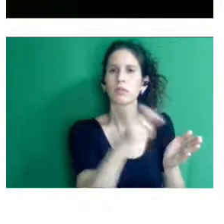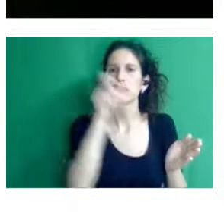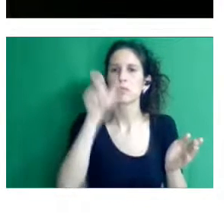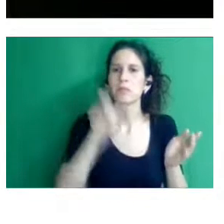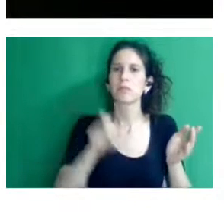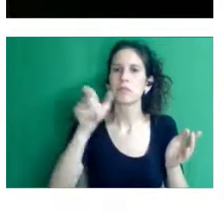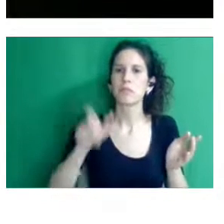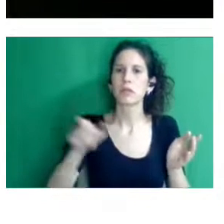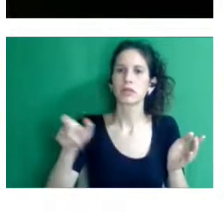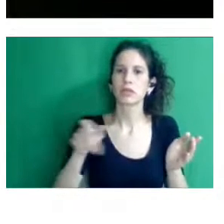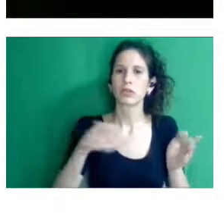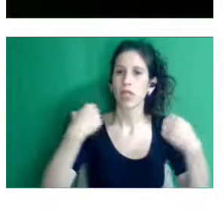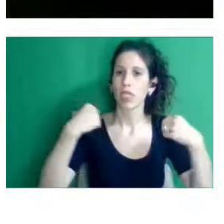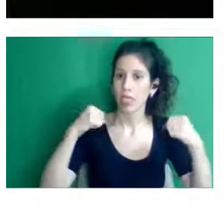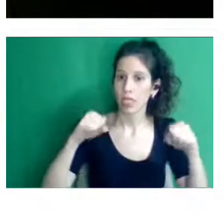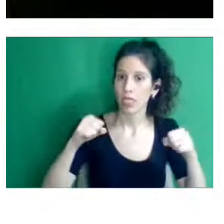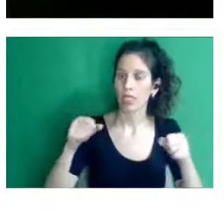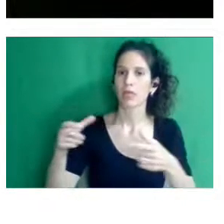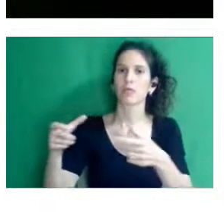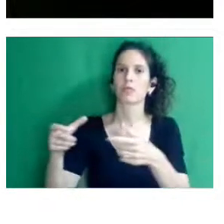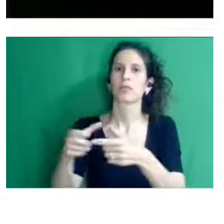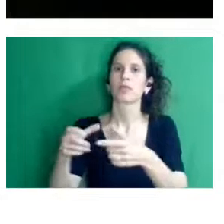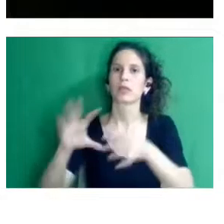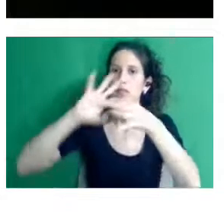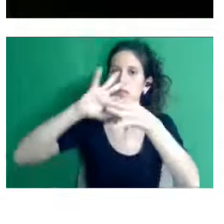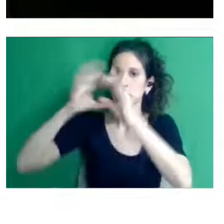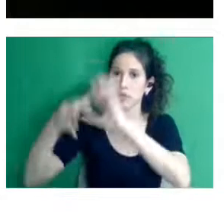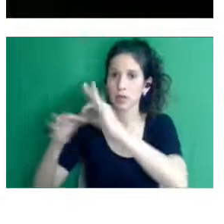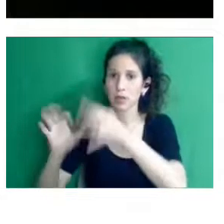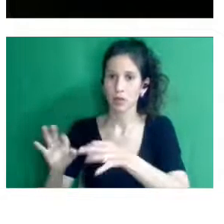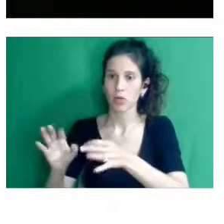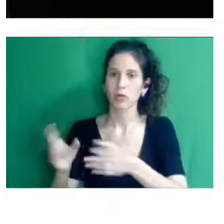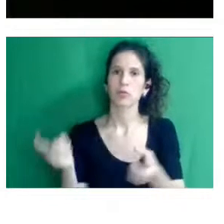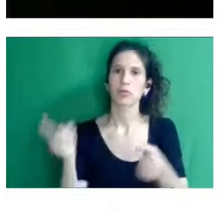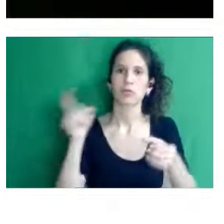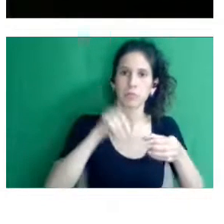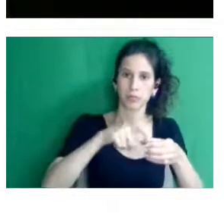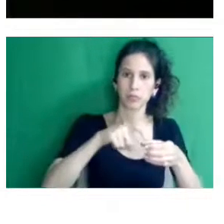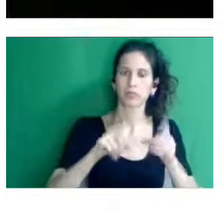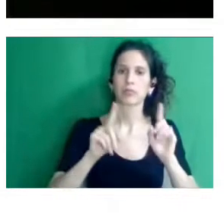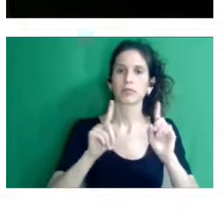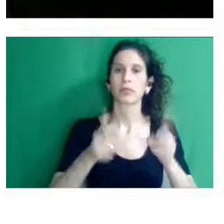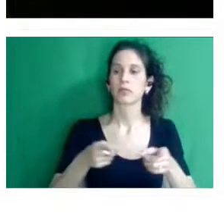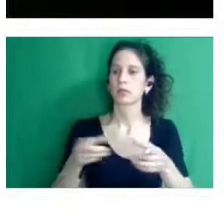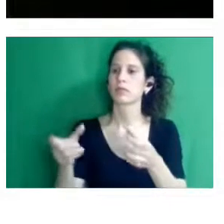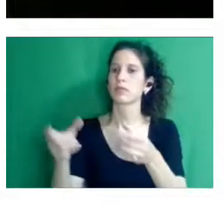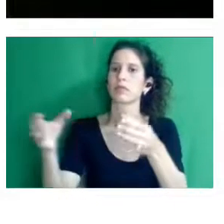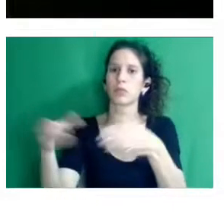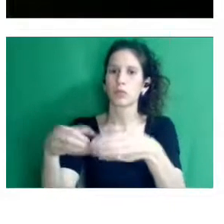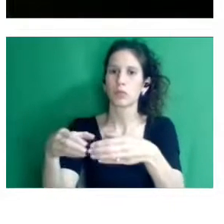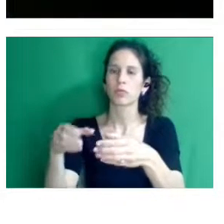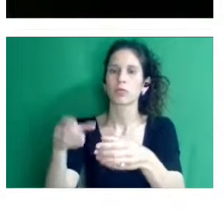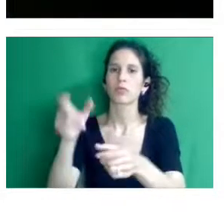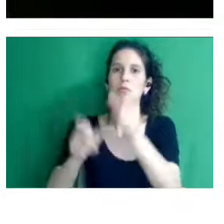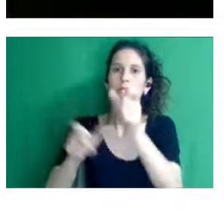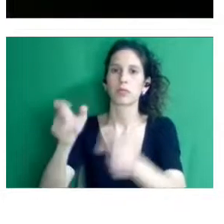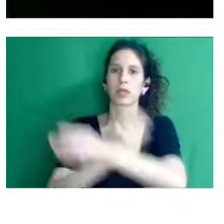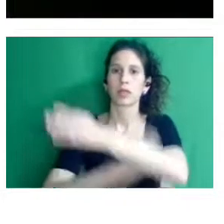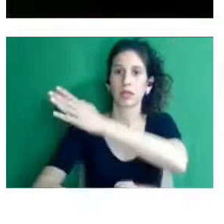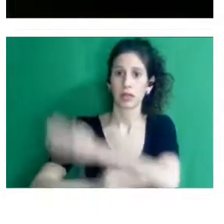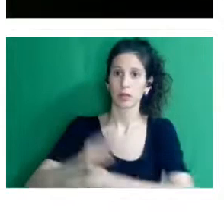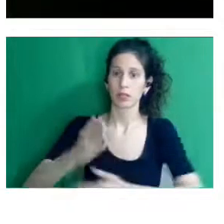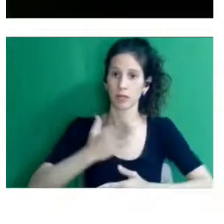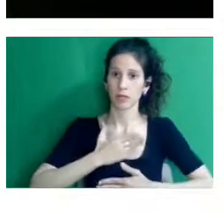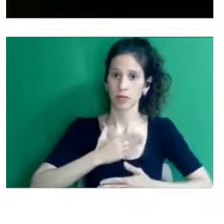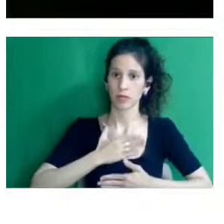Colombiano, la Federación Colombiana de Organizaciones de Personas con Discapacidad Física, y el equipo de trabajo